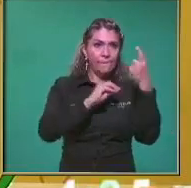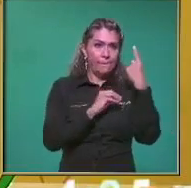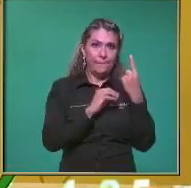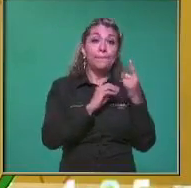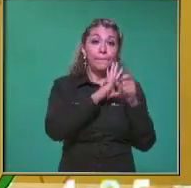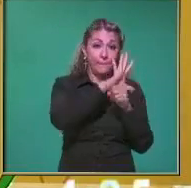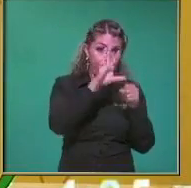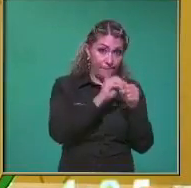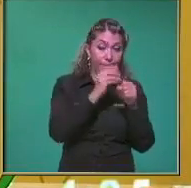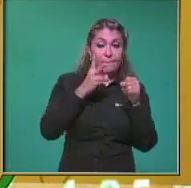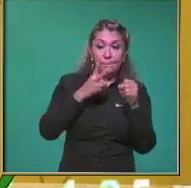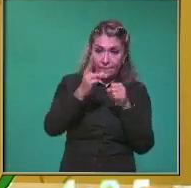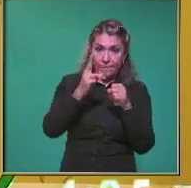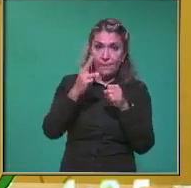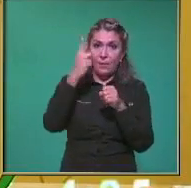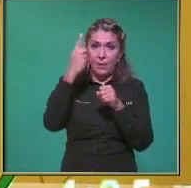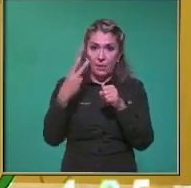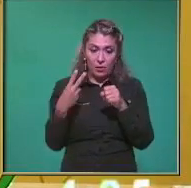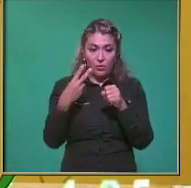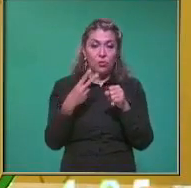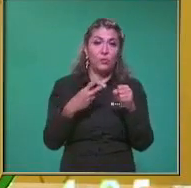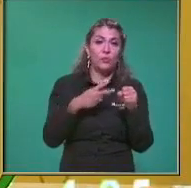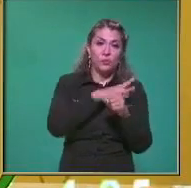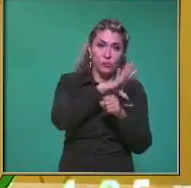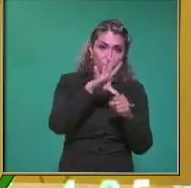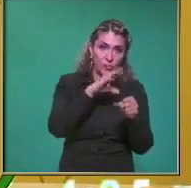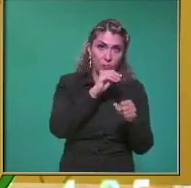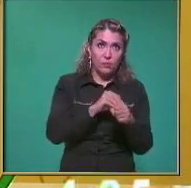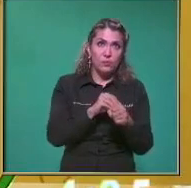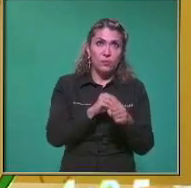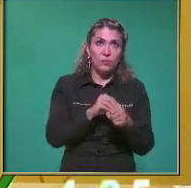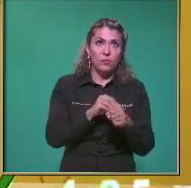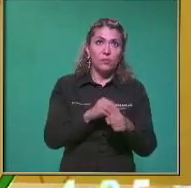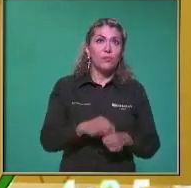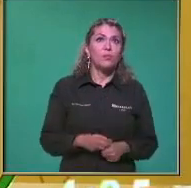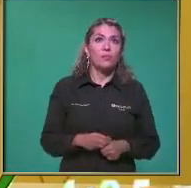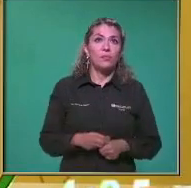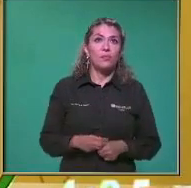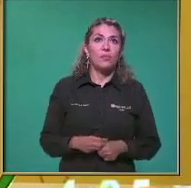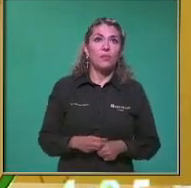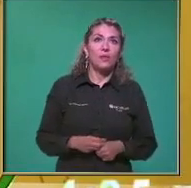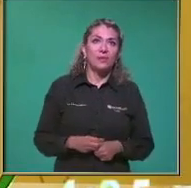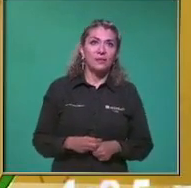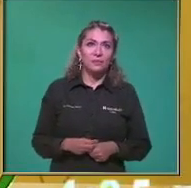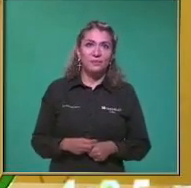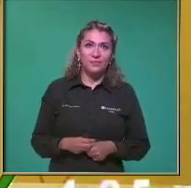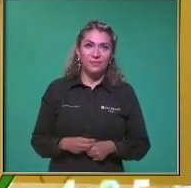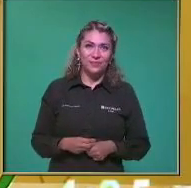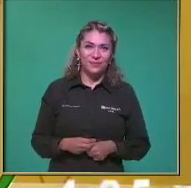está partido en medios. Chicos, la pantalla, porfa.